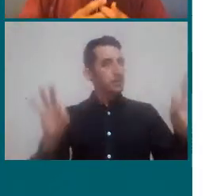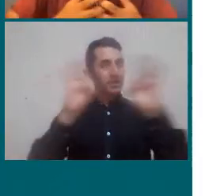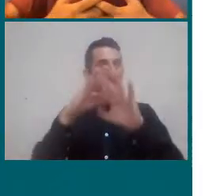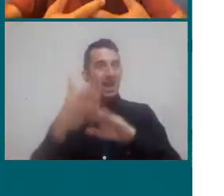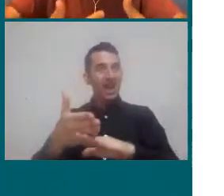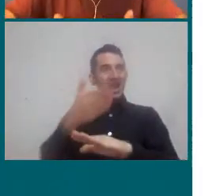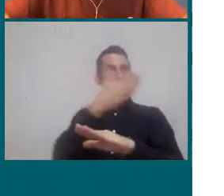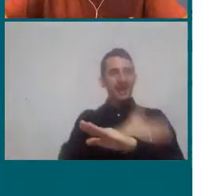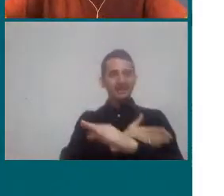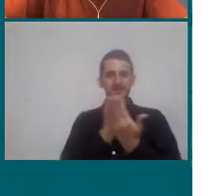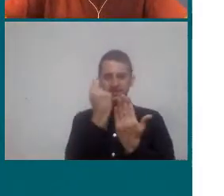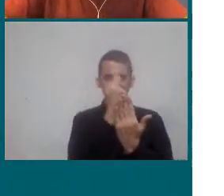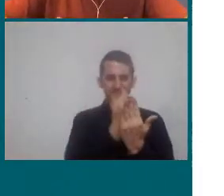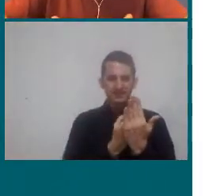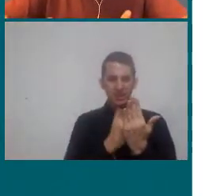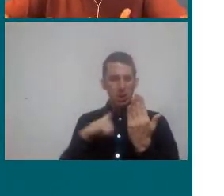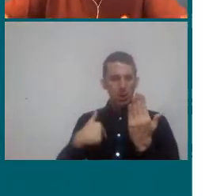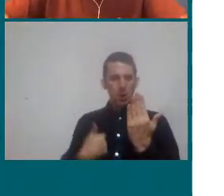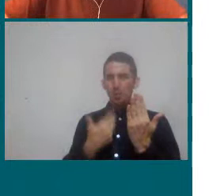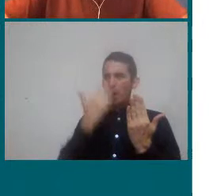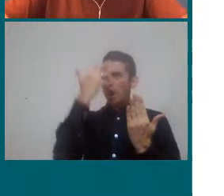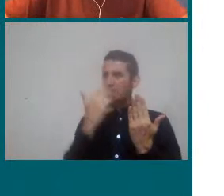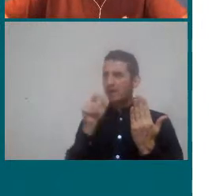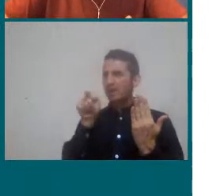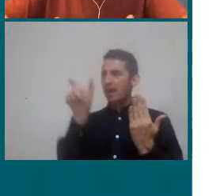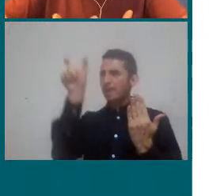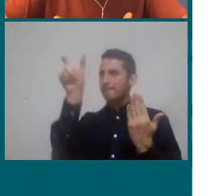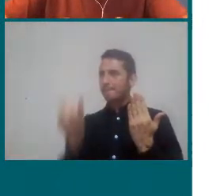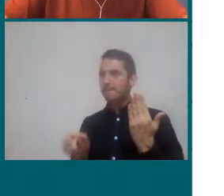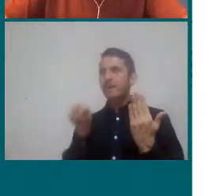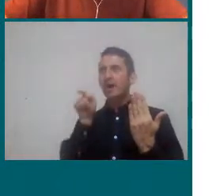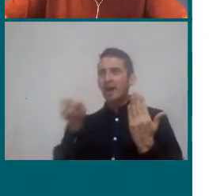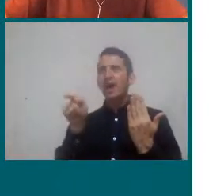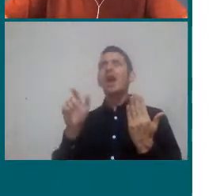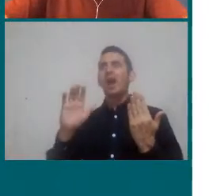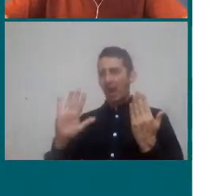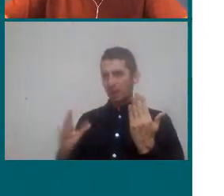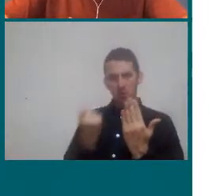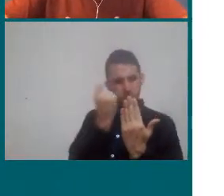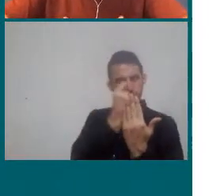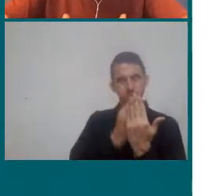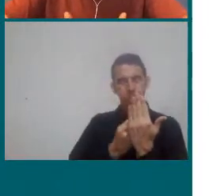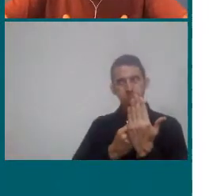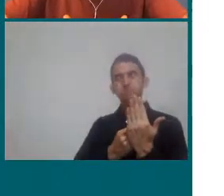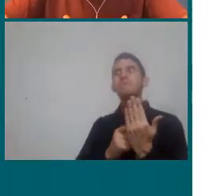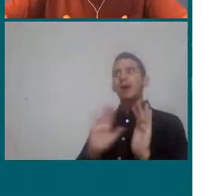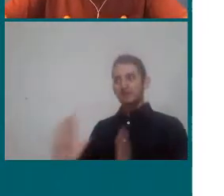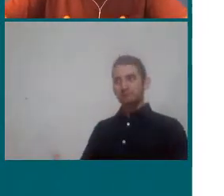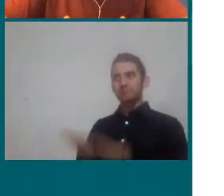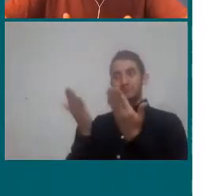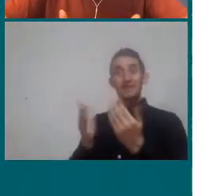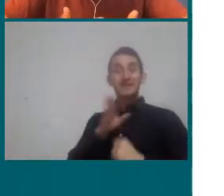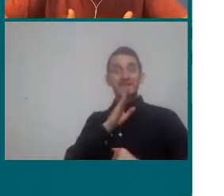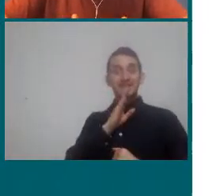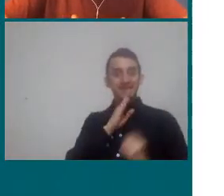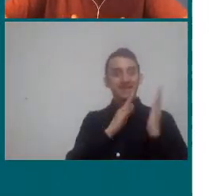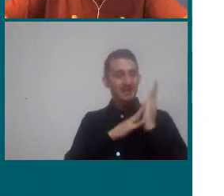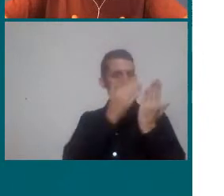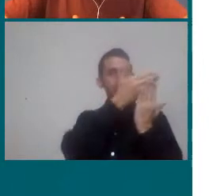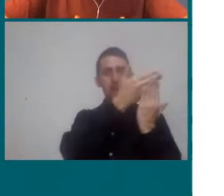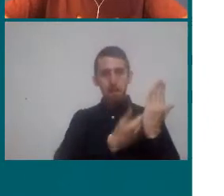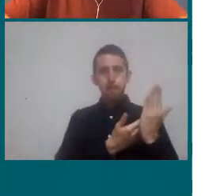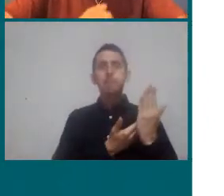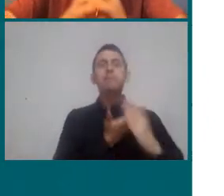entender cómo ese criterio de evaluación era tan sumamente a la hora de diseñar estas actividades, esta propuesta didáctica, y que esta